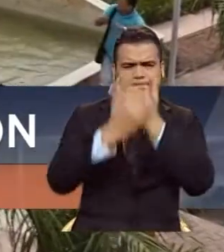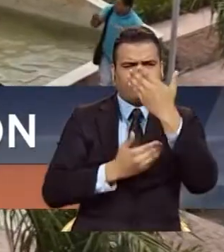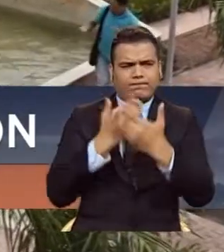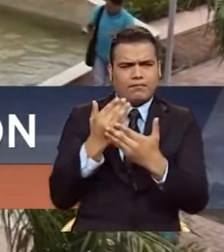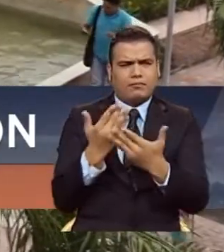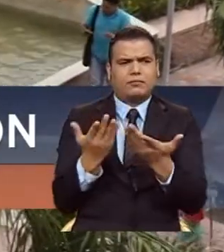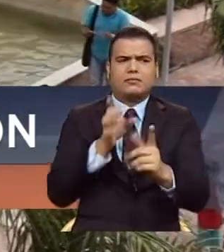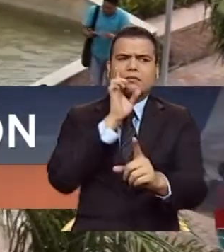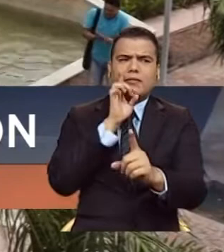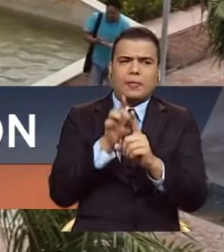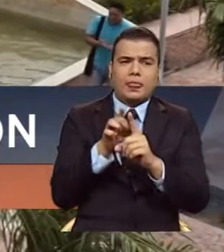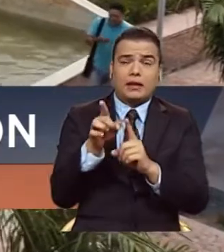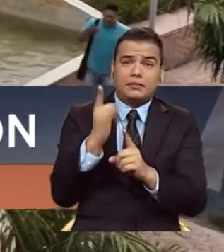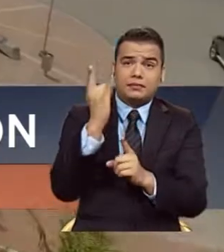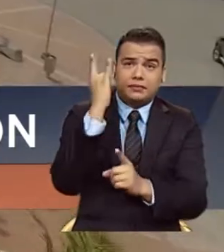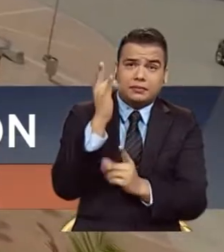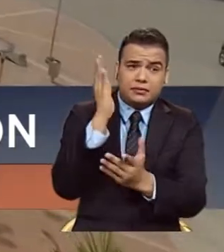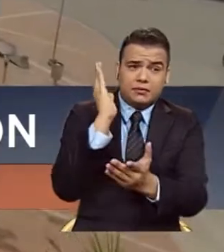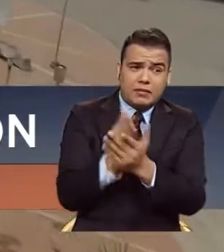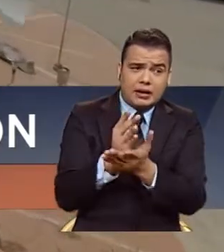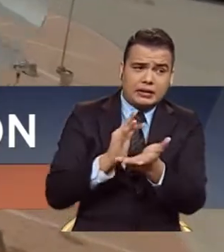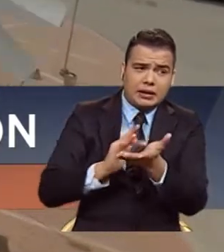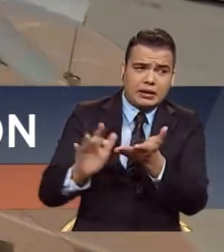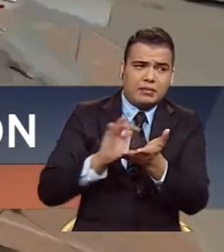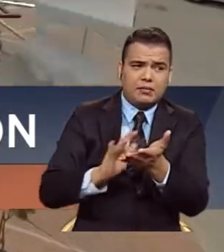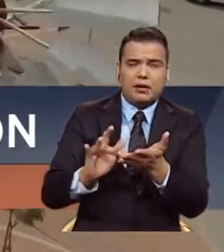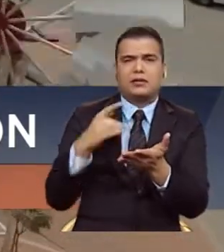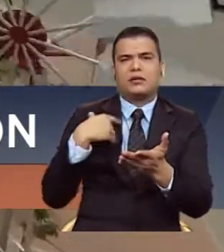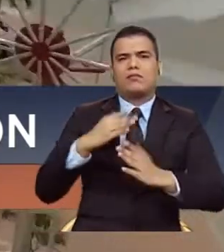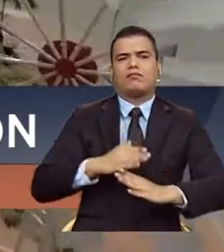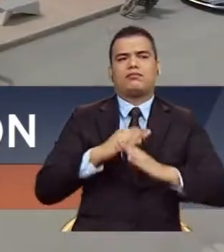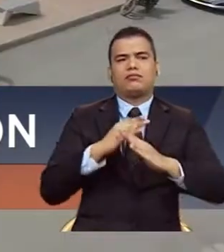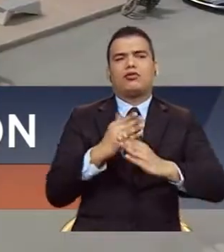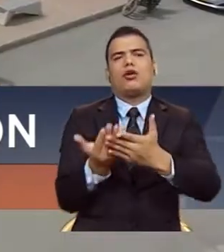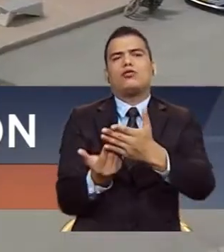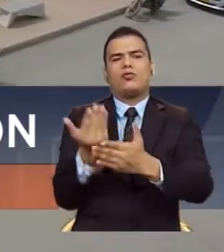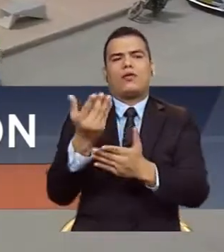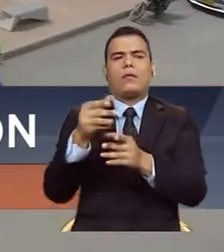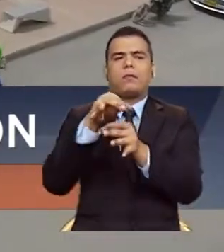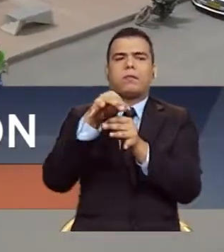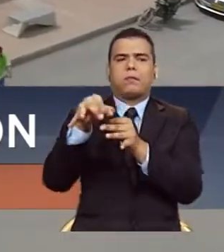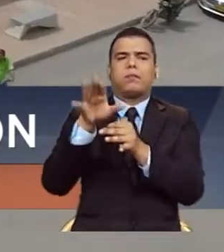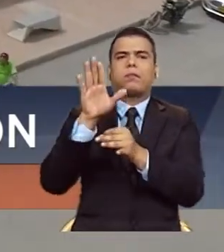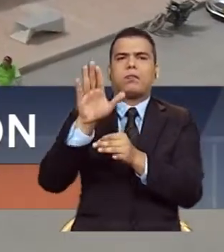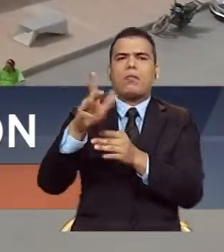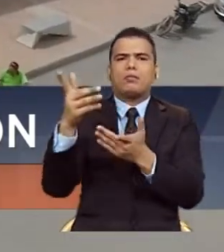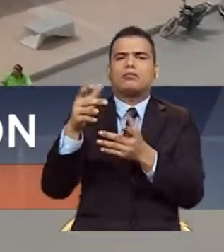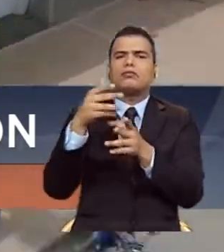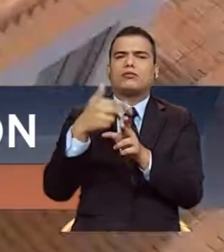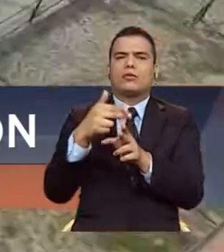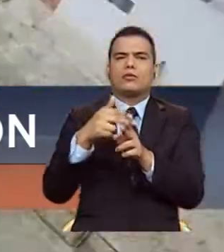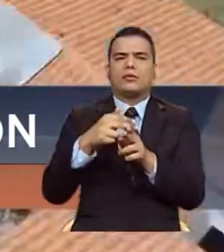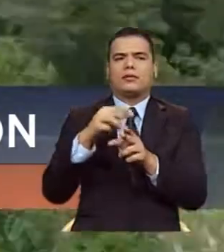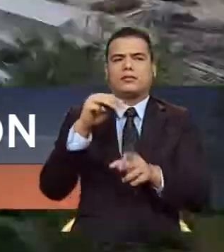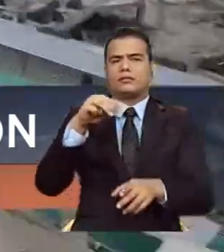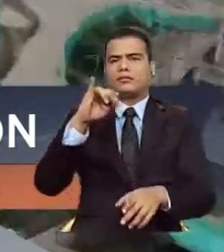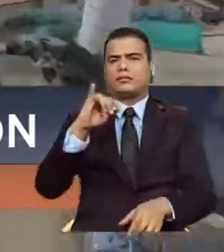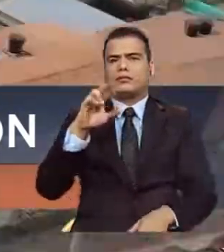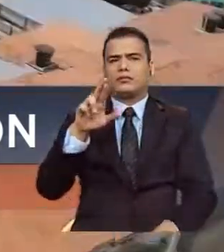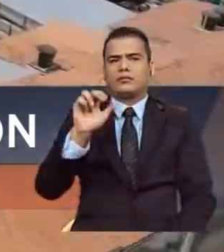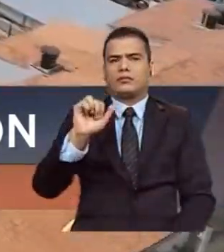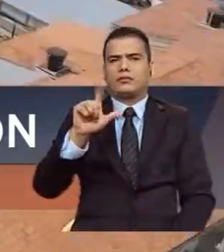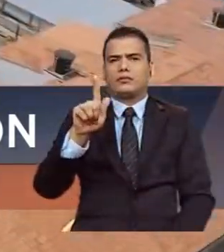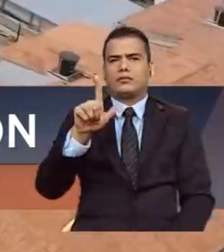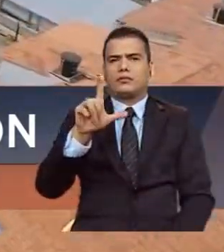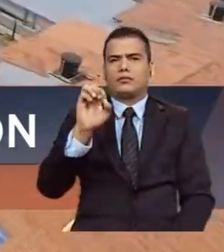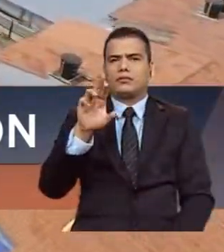se hizo para impedir cualquier tipo de emergencia en esta nueva cabecera municipal ubicada en la vereda Miraflores. Las aclaraciones las